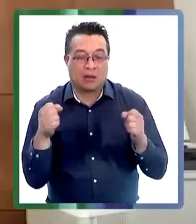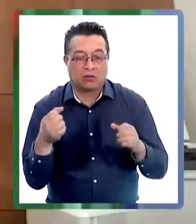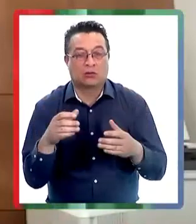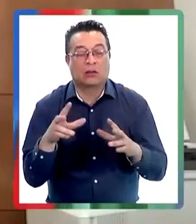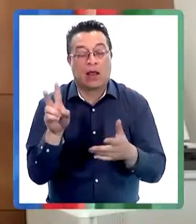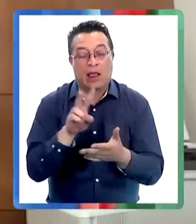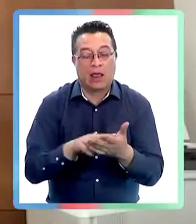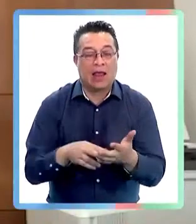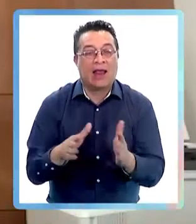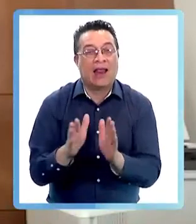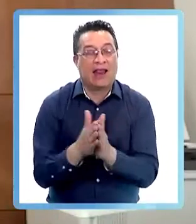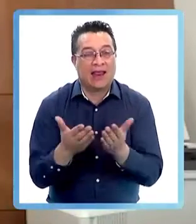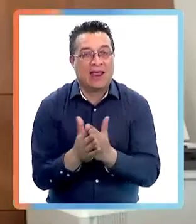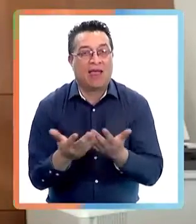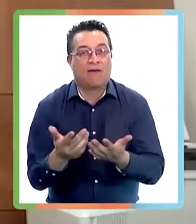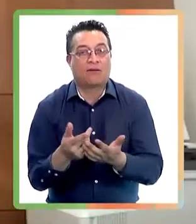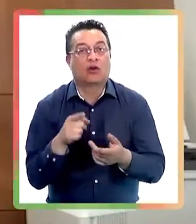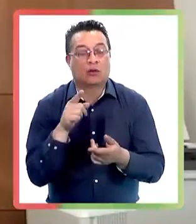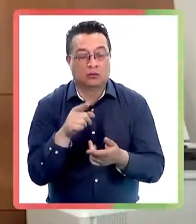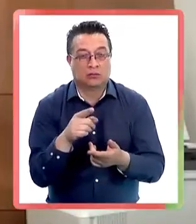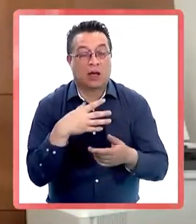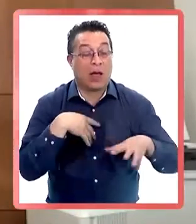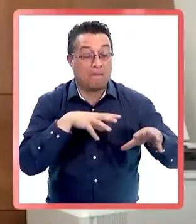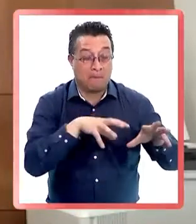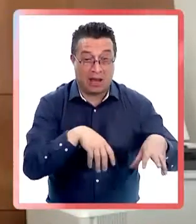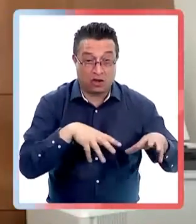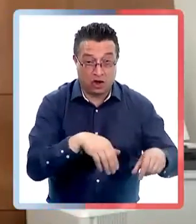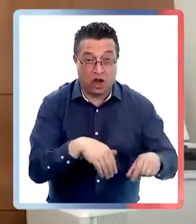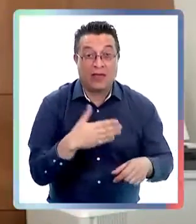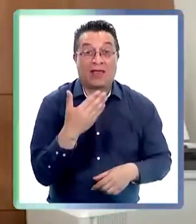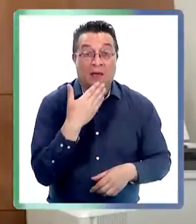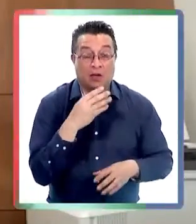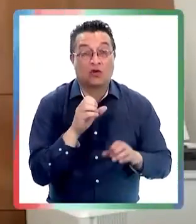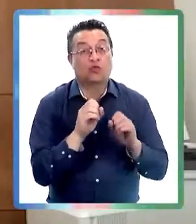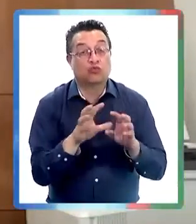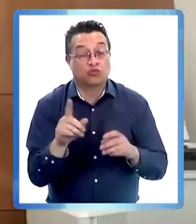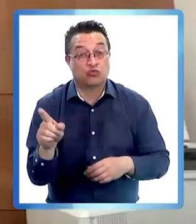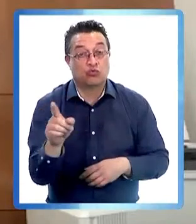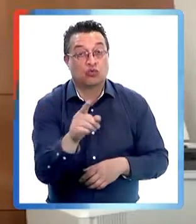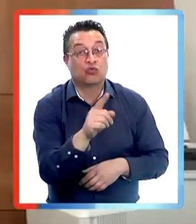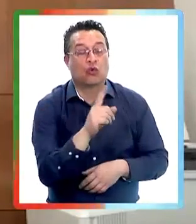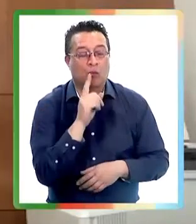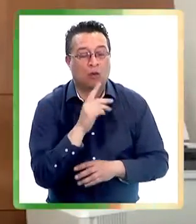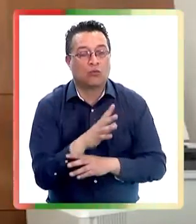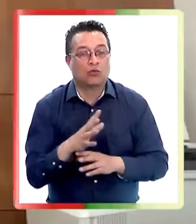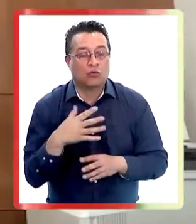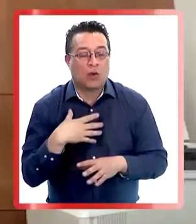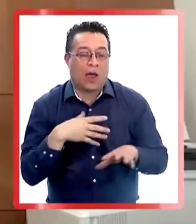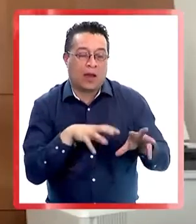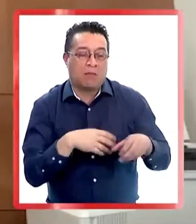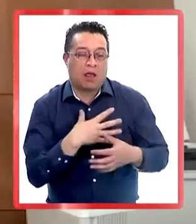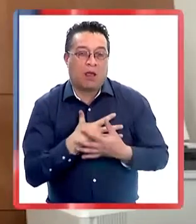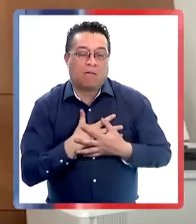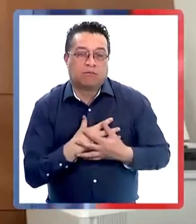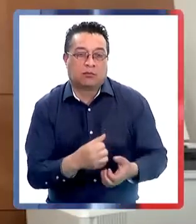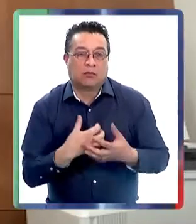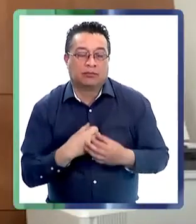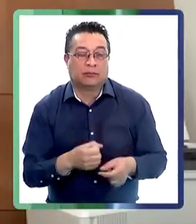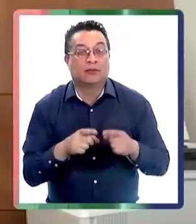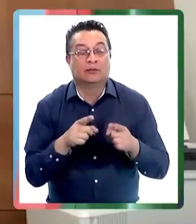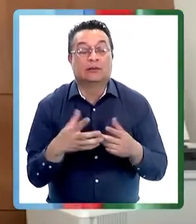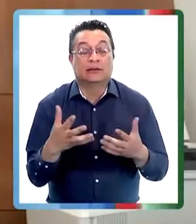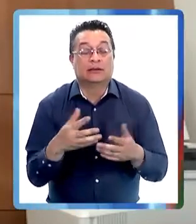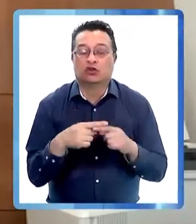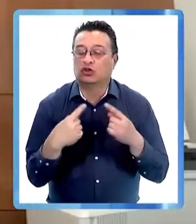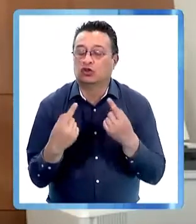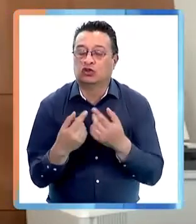leer un libro, para las mascotas también. Hay mucha gente que hoy día es súper animalista y para estar para